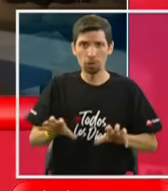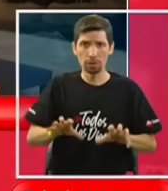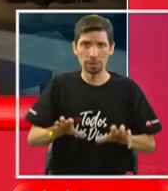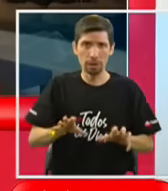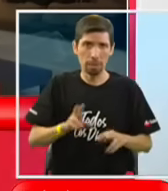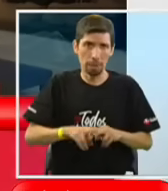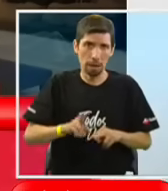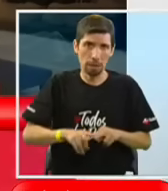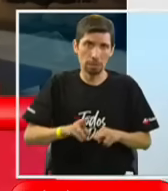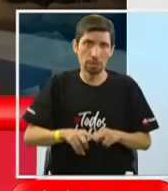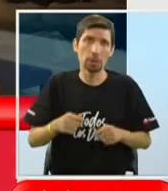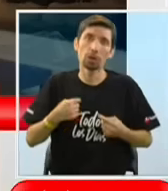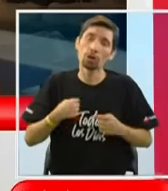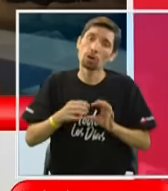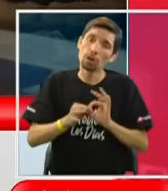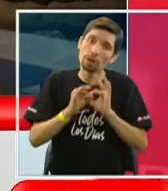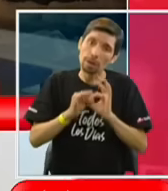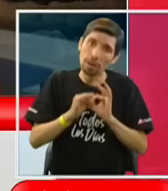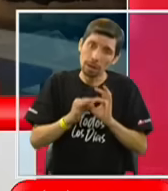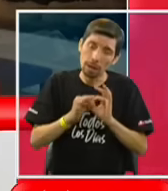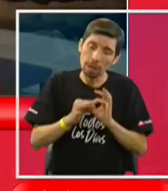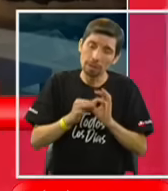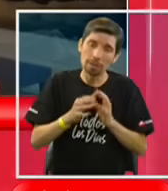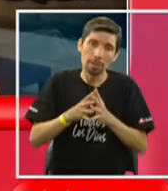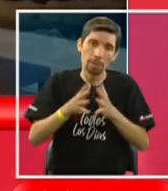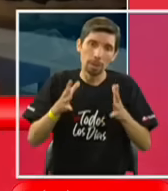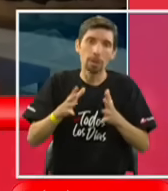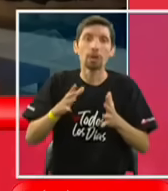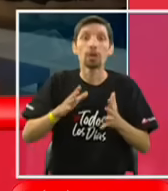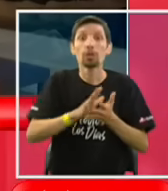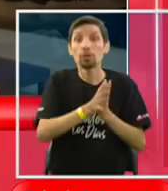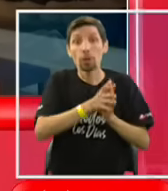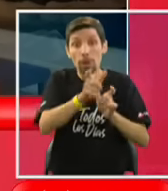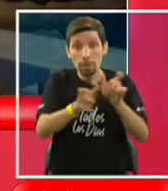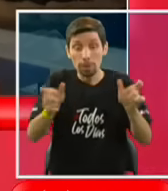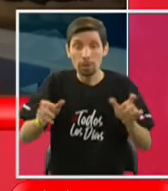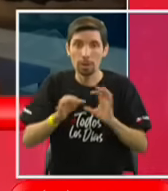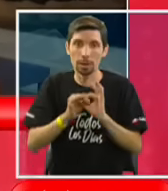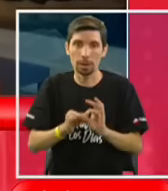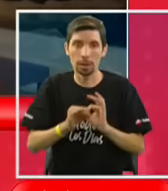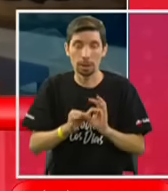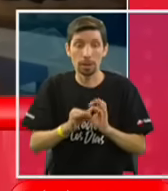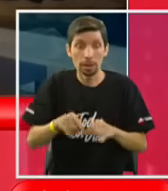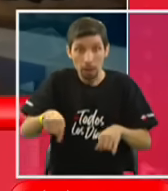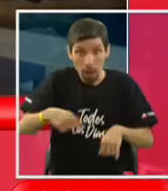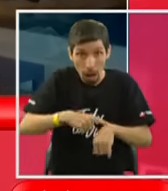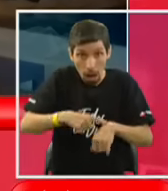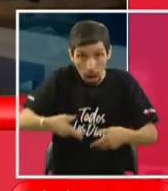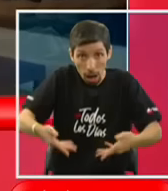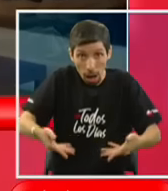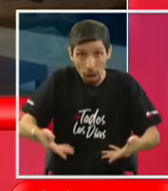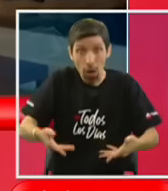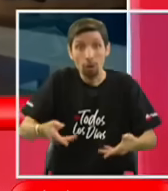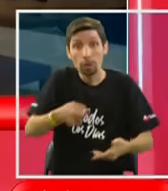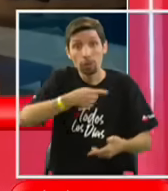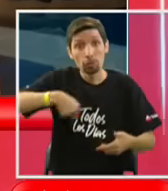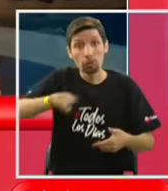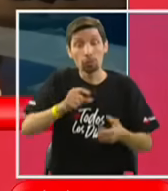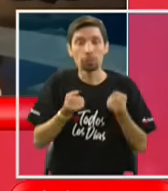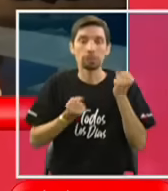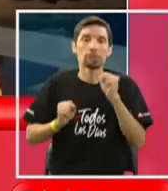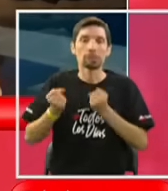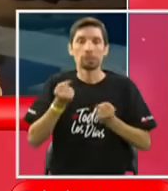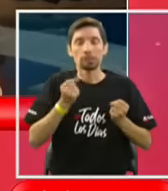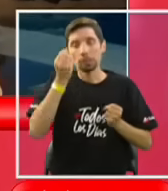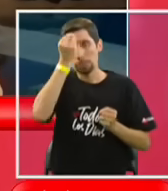hacerlo. Así que yo te agradezco enormemente y creo que todo el público te lo agradece. Porque en estos momentos en que estamos todos tensos,